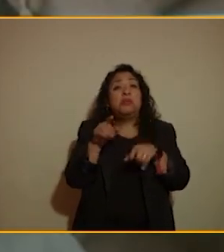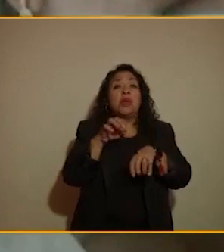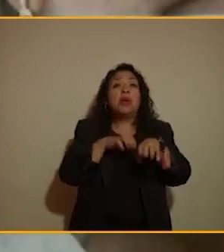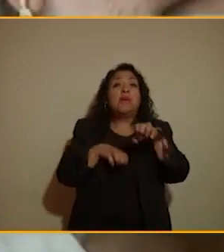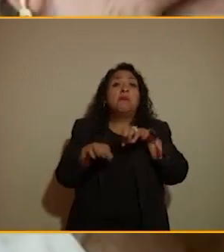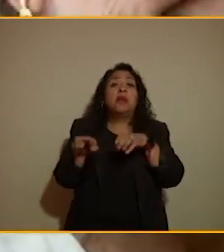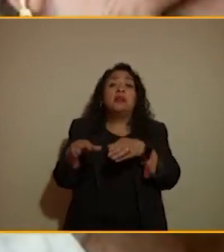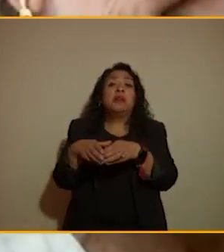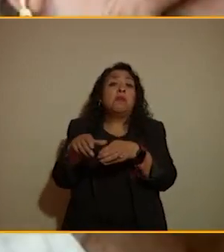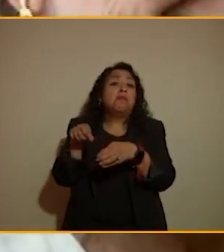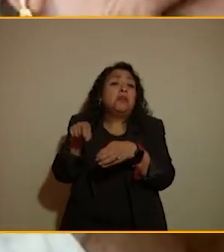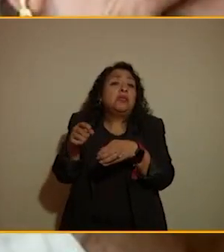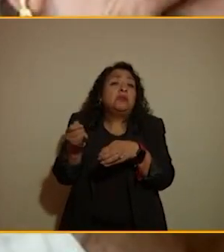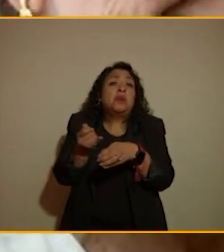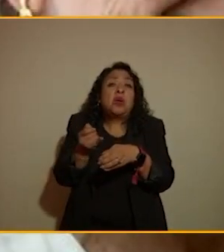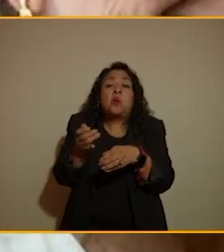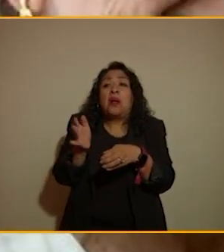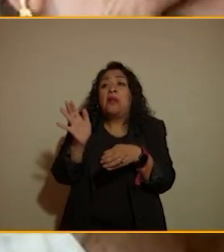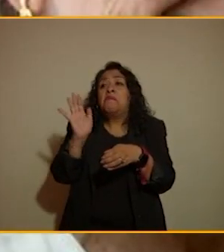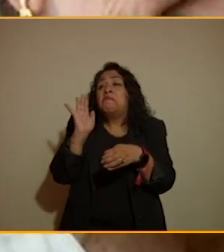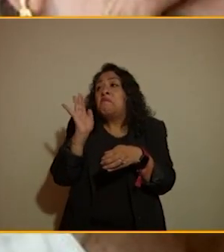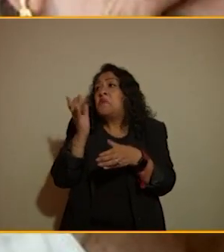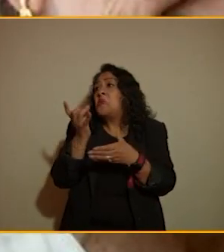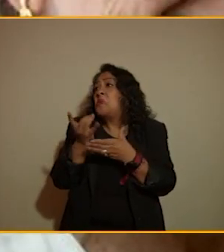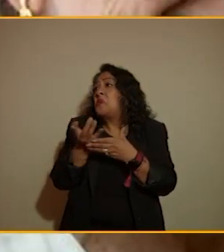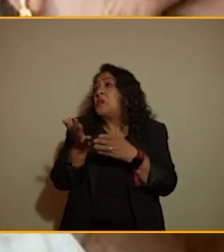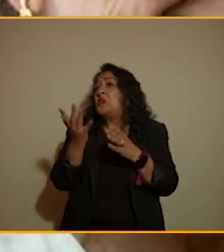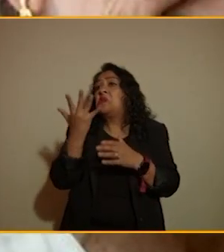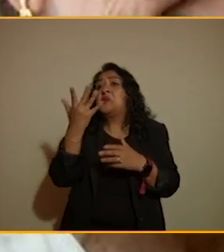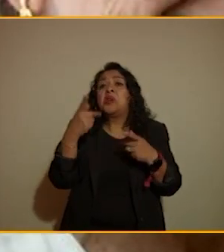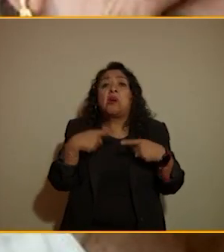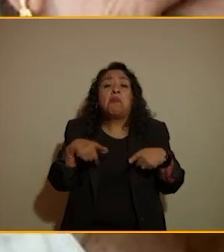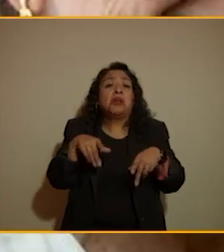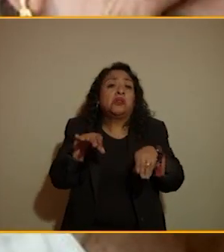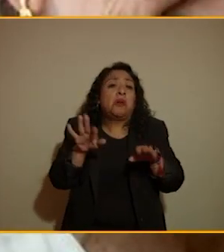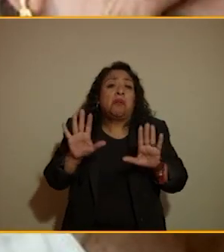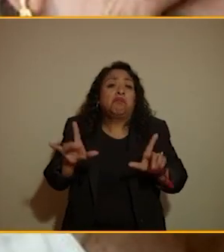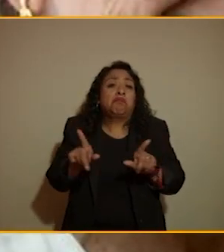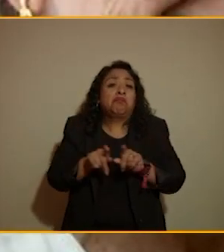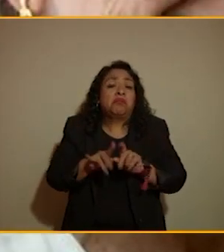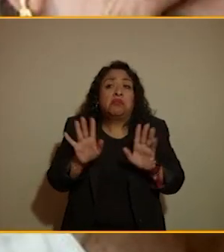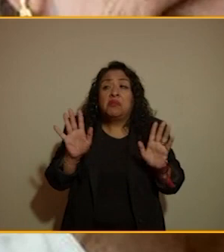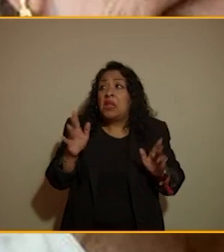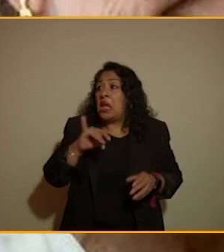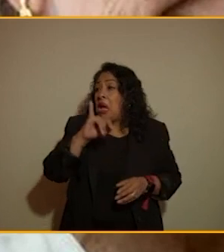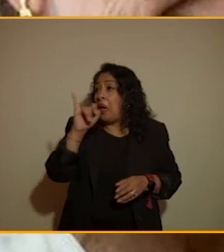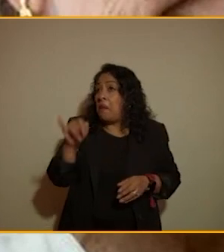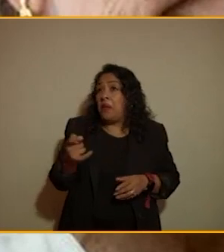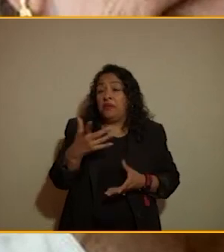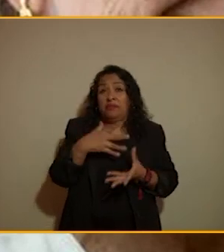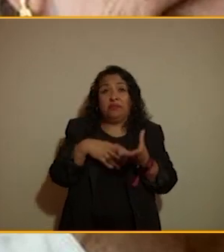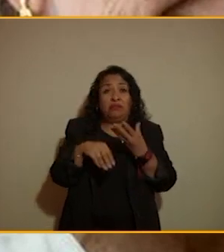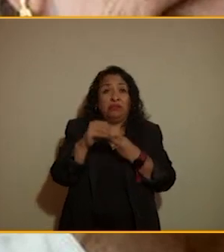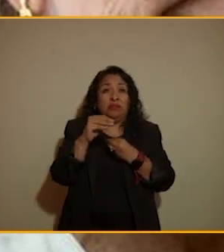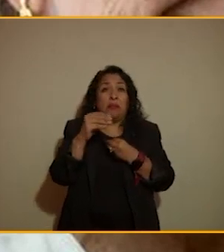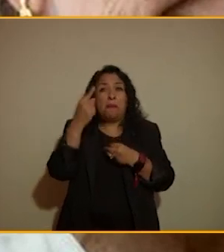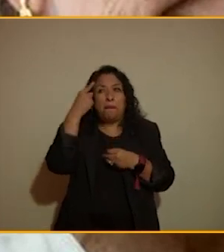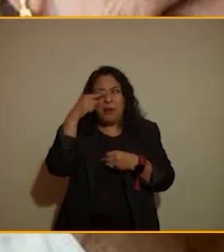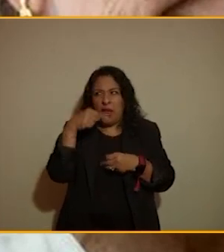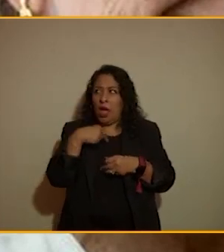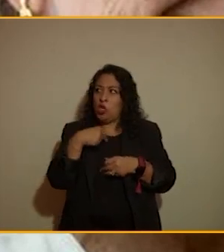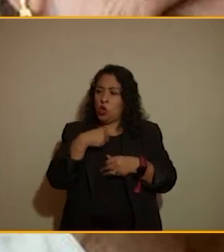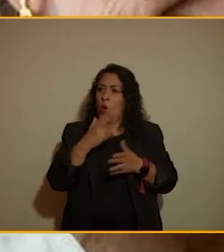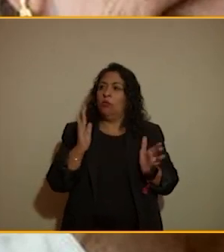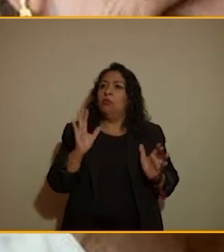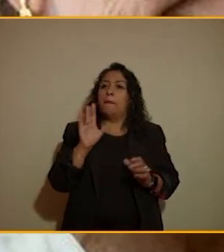sector tradicional que se conforma tan solo por 5 empleados, que nunca ha tenido ingresos determinantes para ser